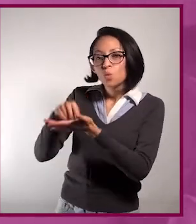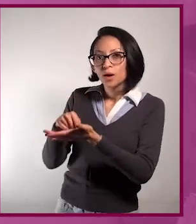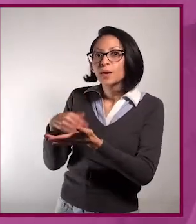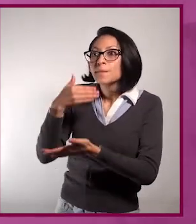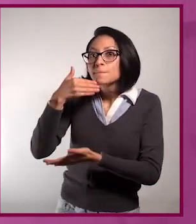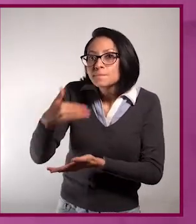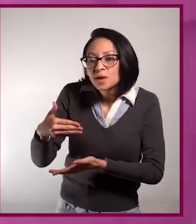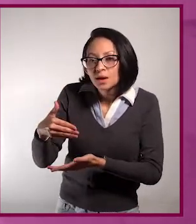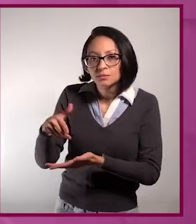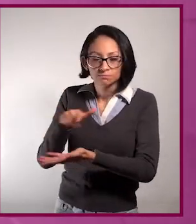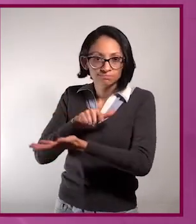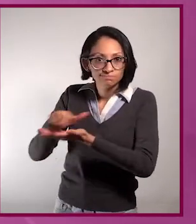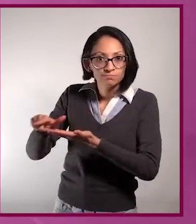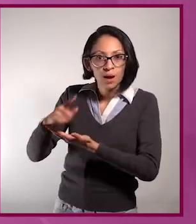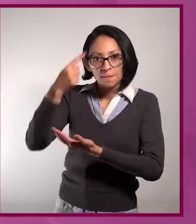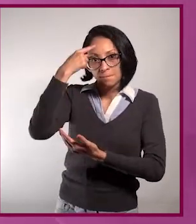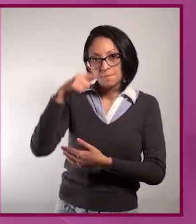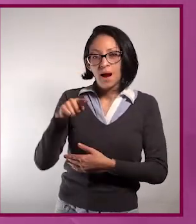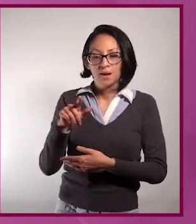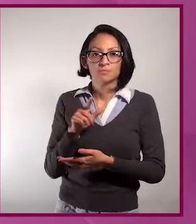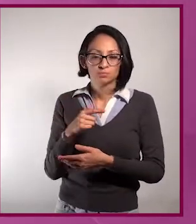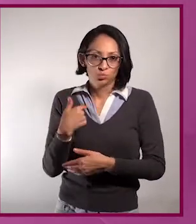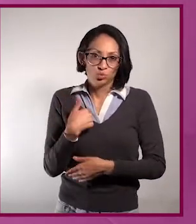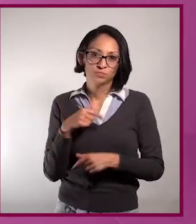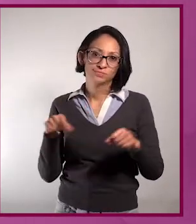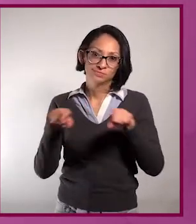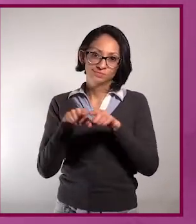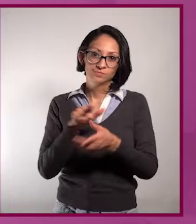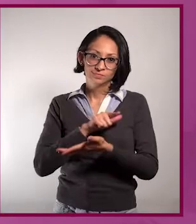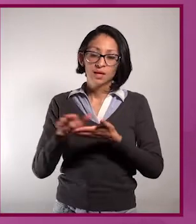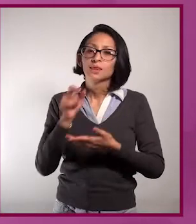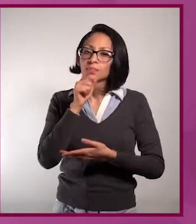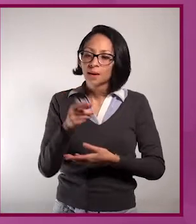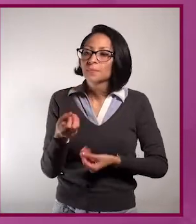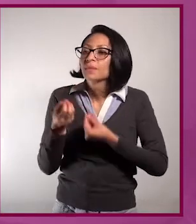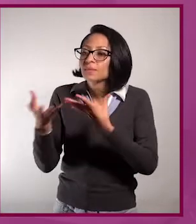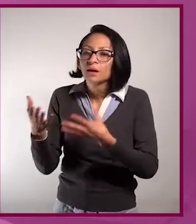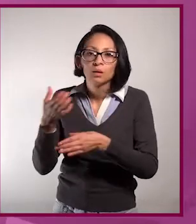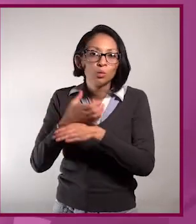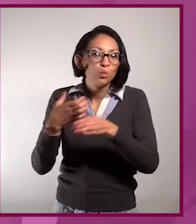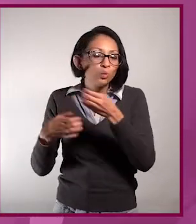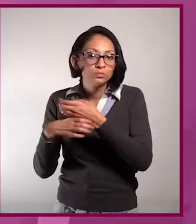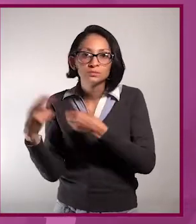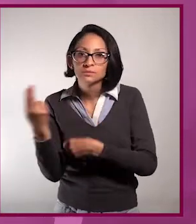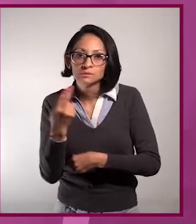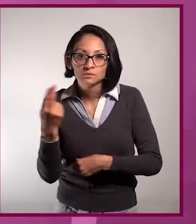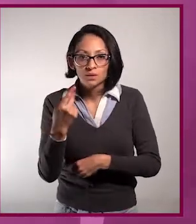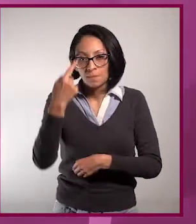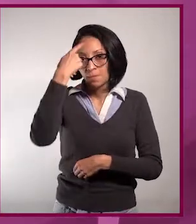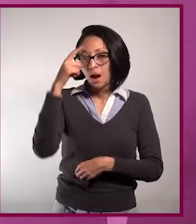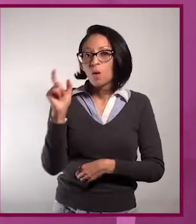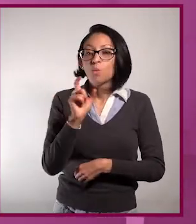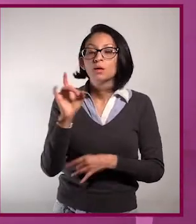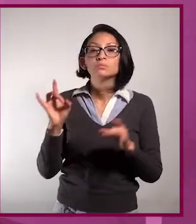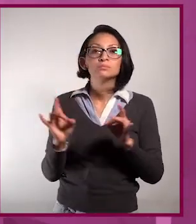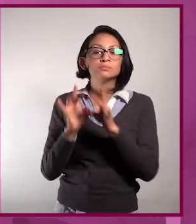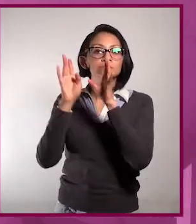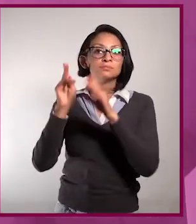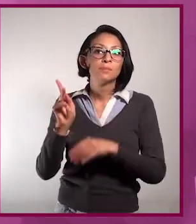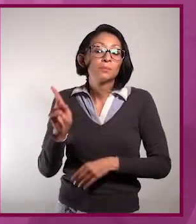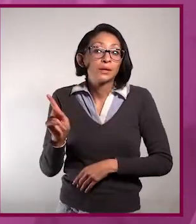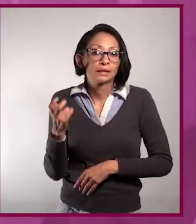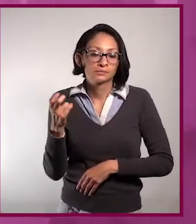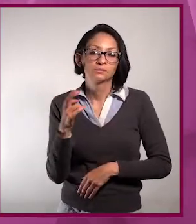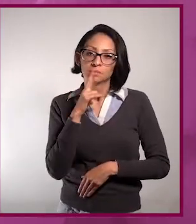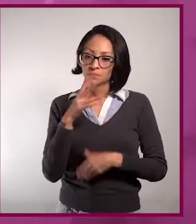en condiciones de dignidad y también todos los materiales que se requieran para poder llevar el periodo menstrual de